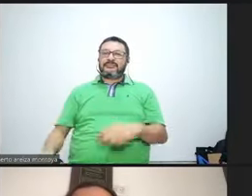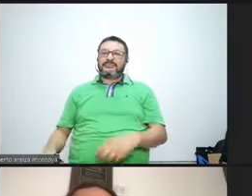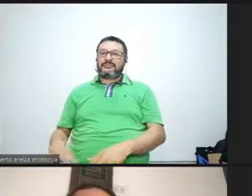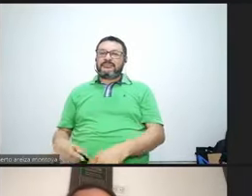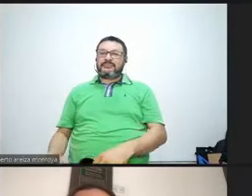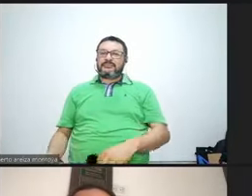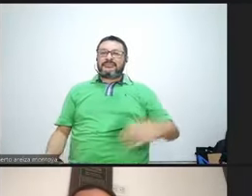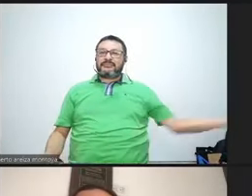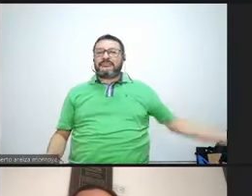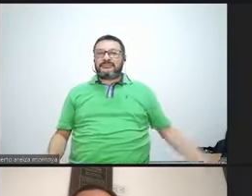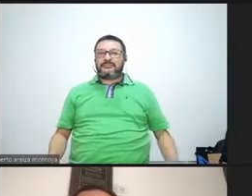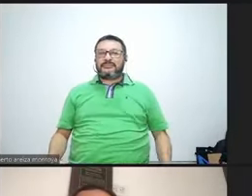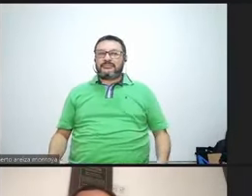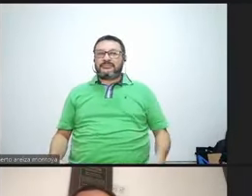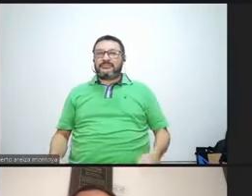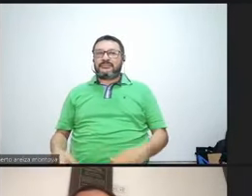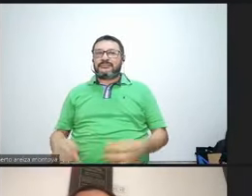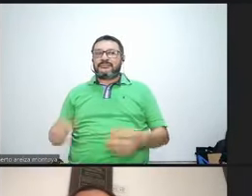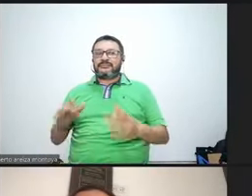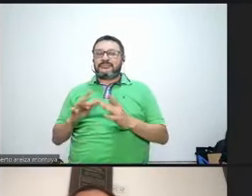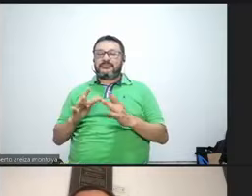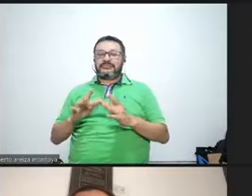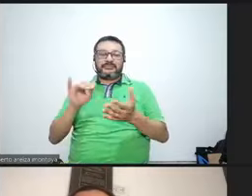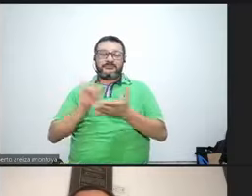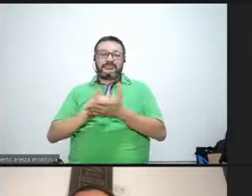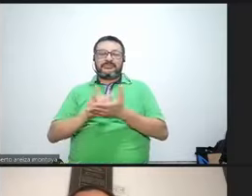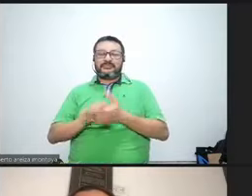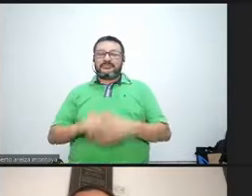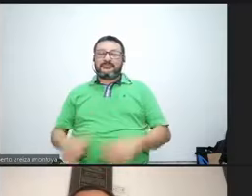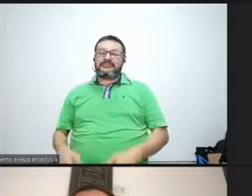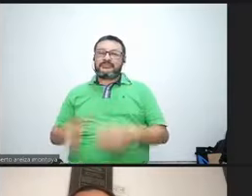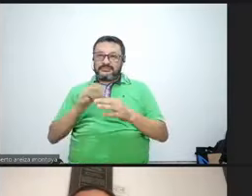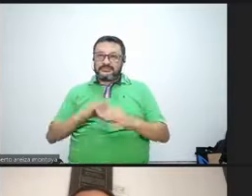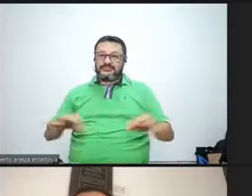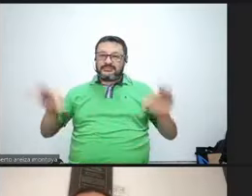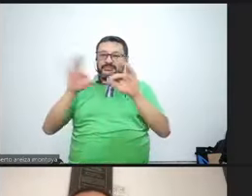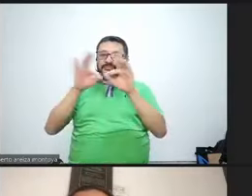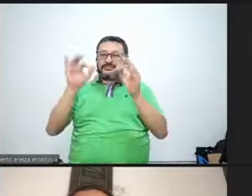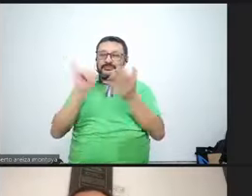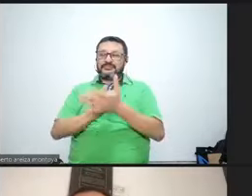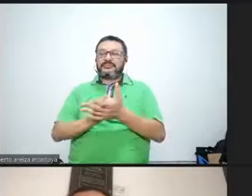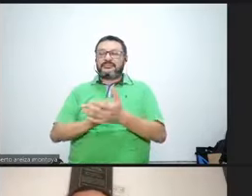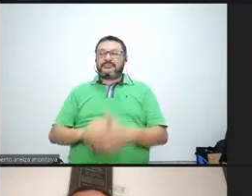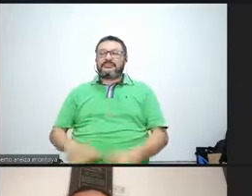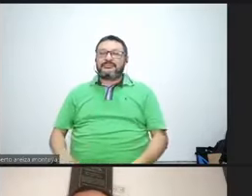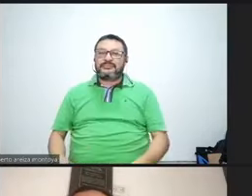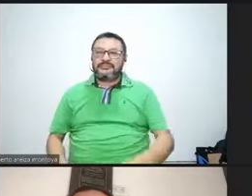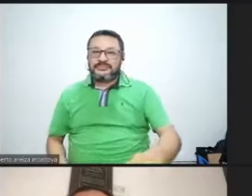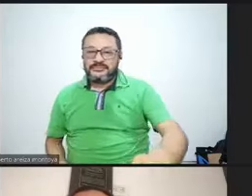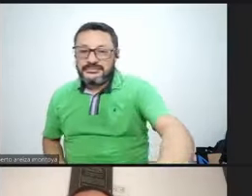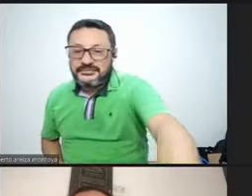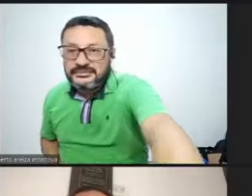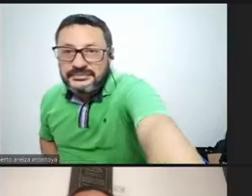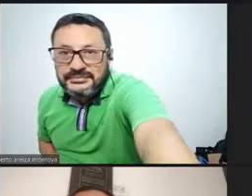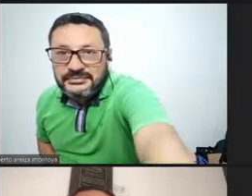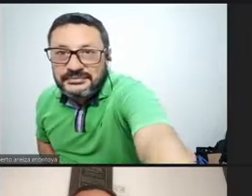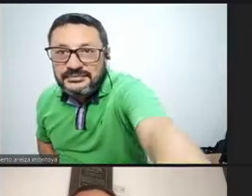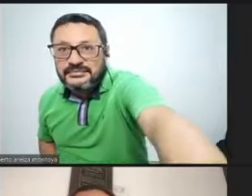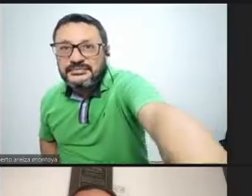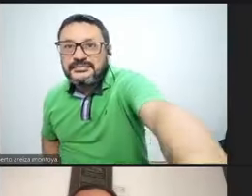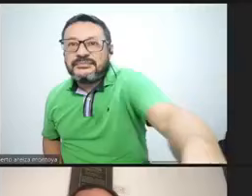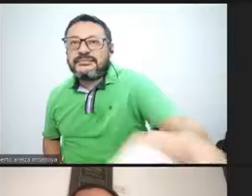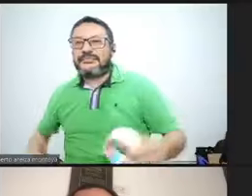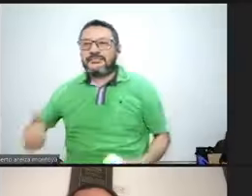Medina, y era muy enfocado hacia lo mismo, hacia aprovechar los beneficios que les da el hacer